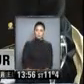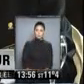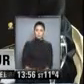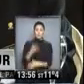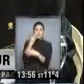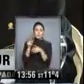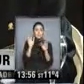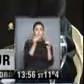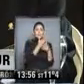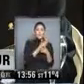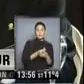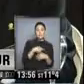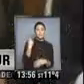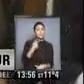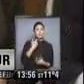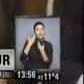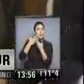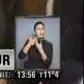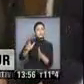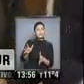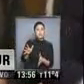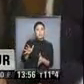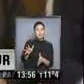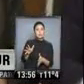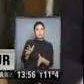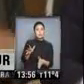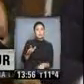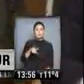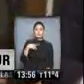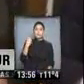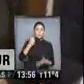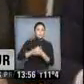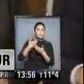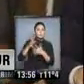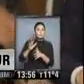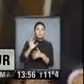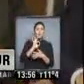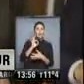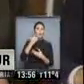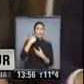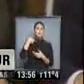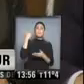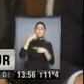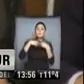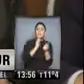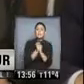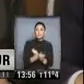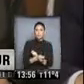pero no estamos dispuestos a renunciar, ni a abdicar, ni a transigir.